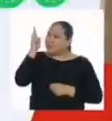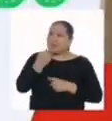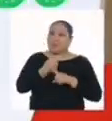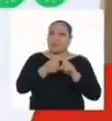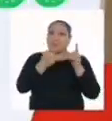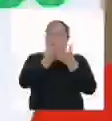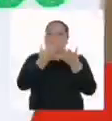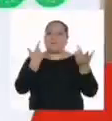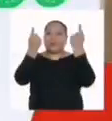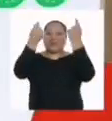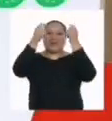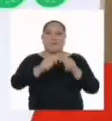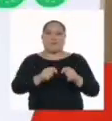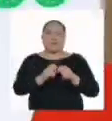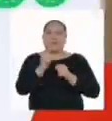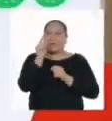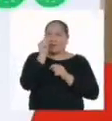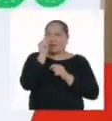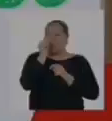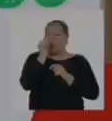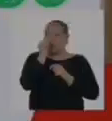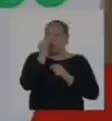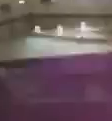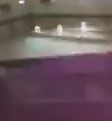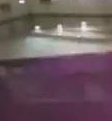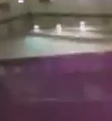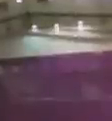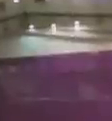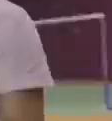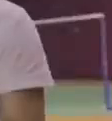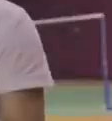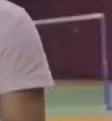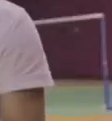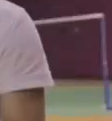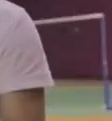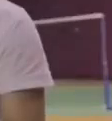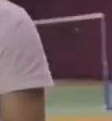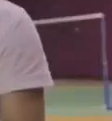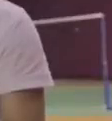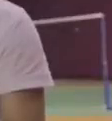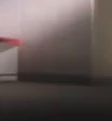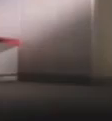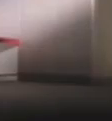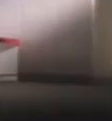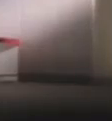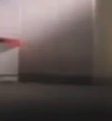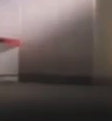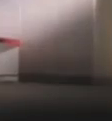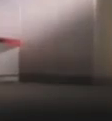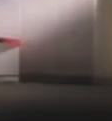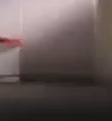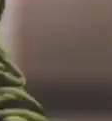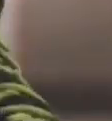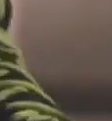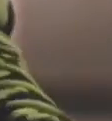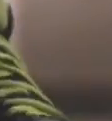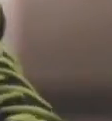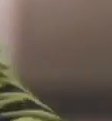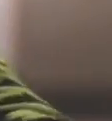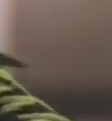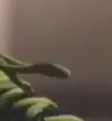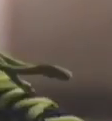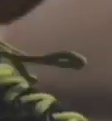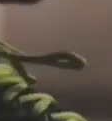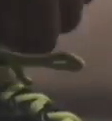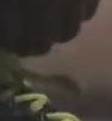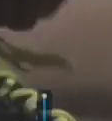Pero antes tenemos que ir a una pausa cortísima. Y hace poco viajé por el tema de estabilidad, discapacidad,